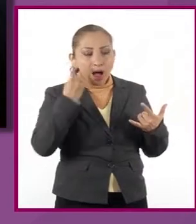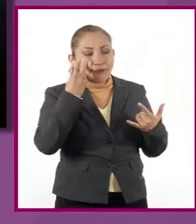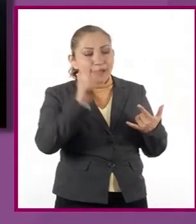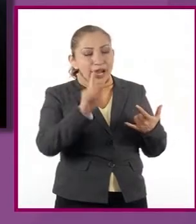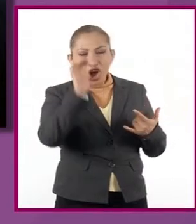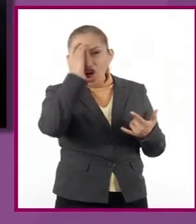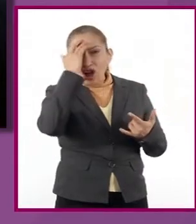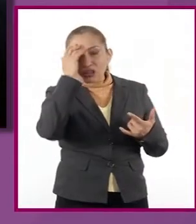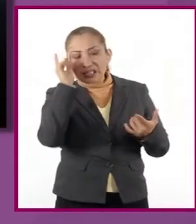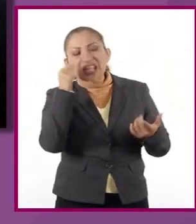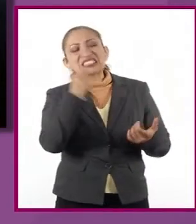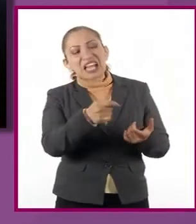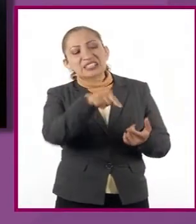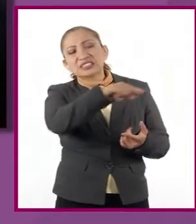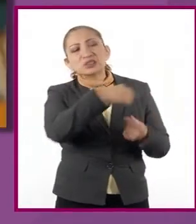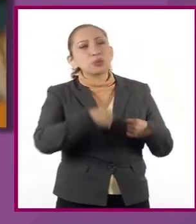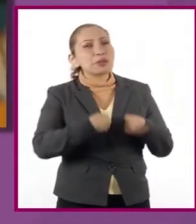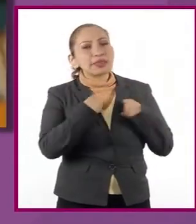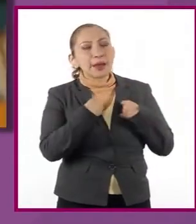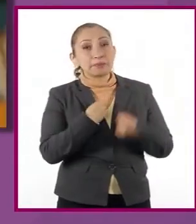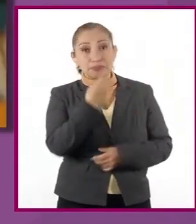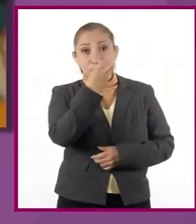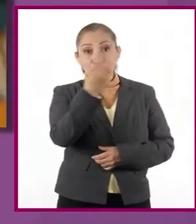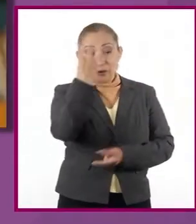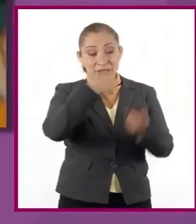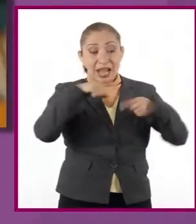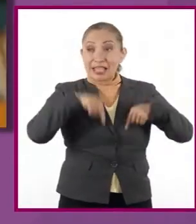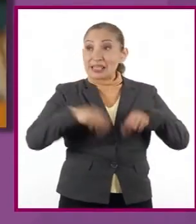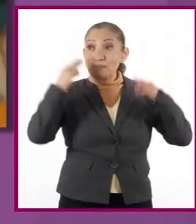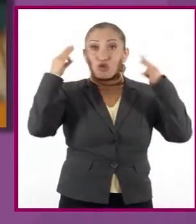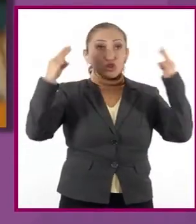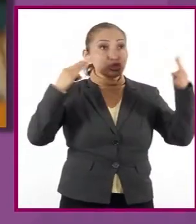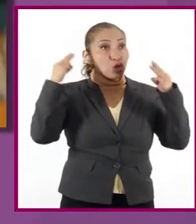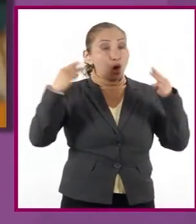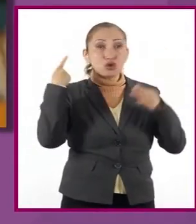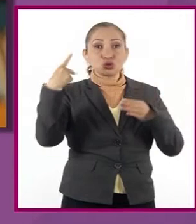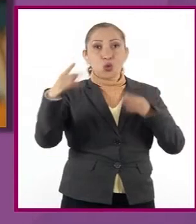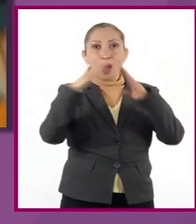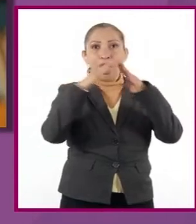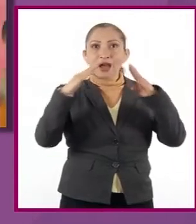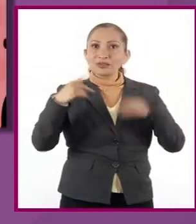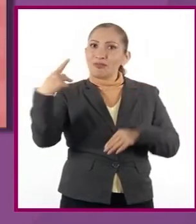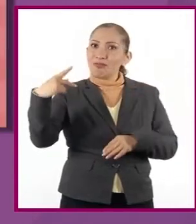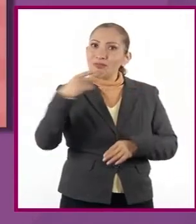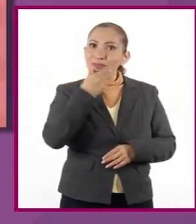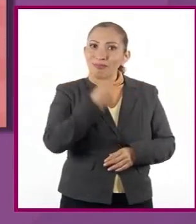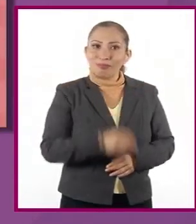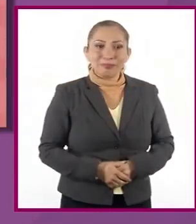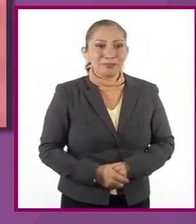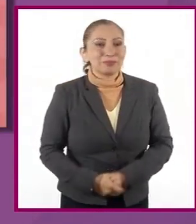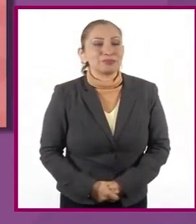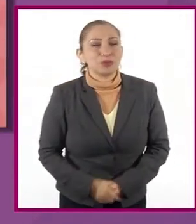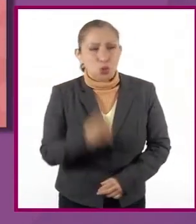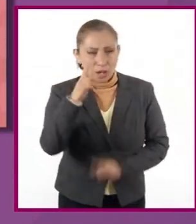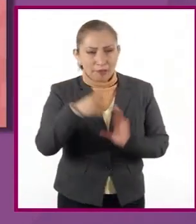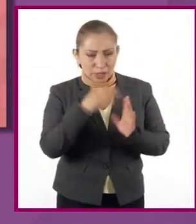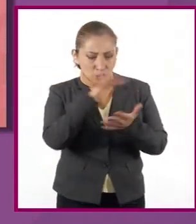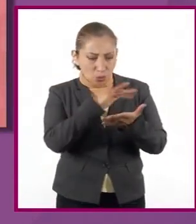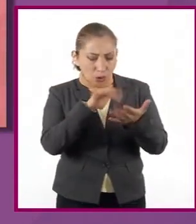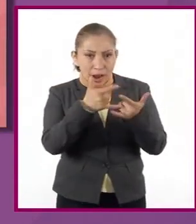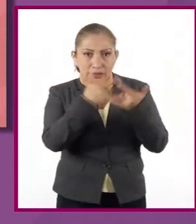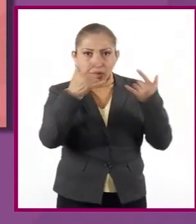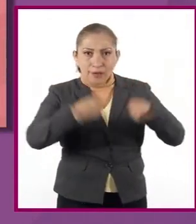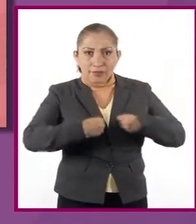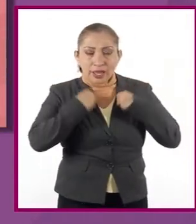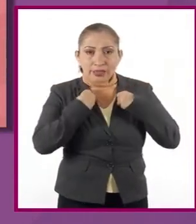ganas de conocer más sobre cómo vivió. Por eso vine a este museo que hicieron en su casa. ¿Alguna vez han leído la